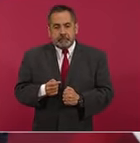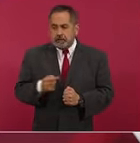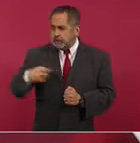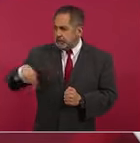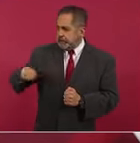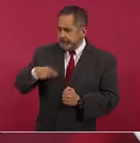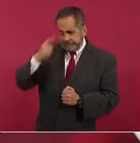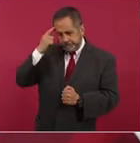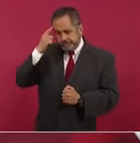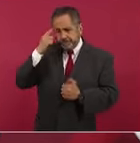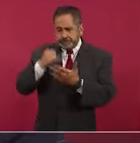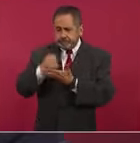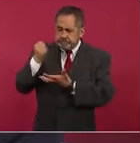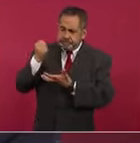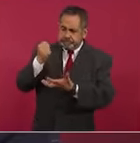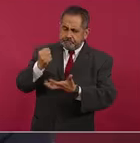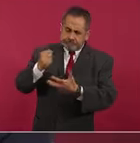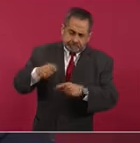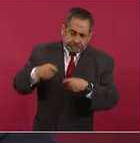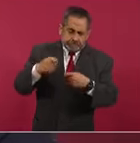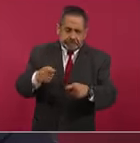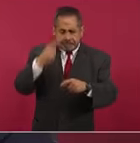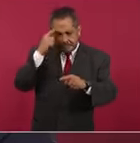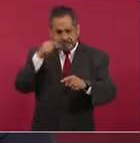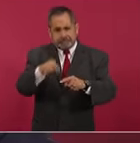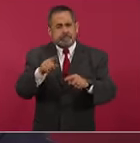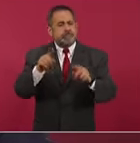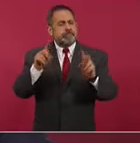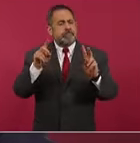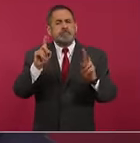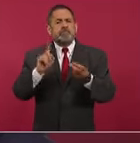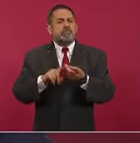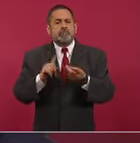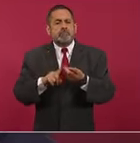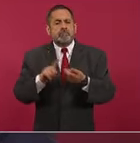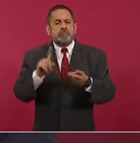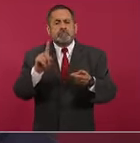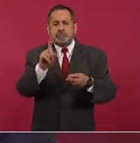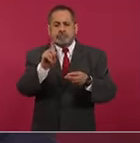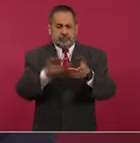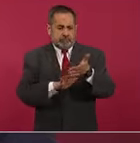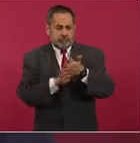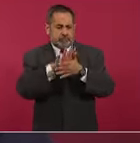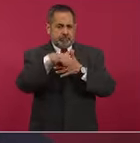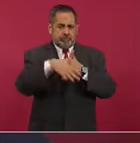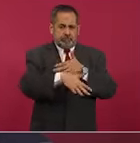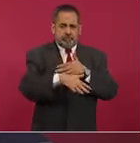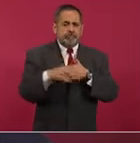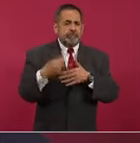destinando tiene que ver con la presa Libertad y con otros proyectos.